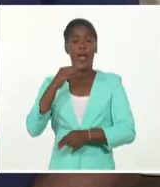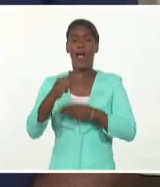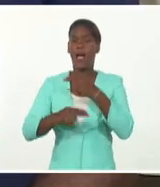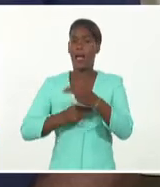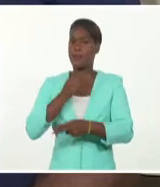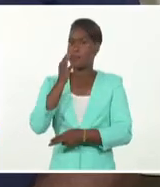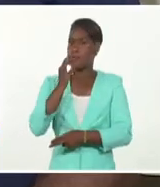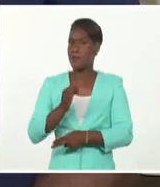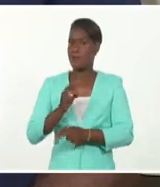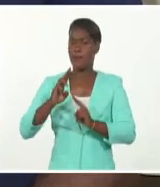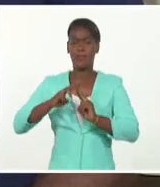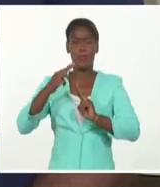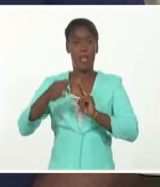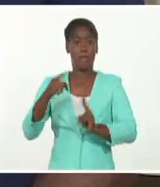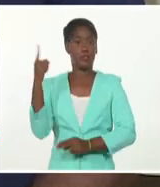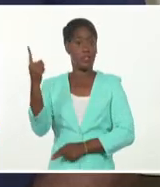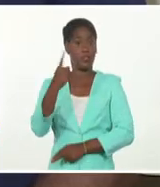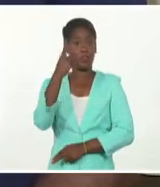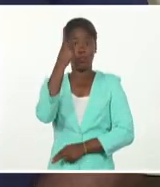actual Teatro Alicia Alonso,